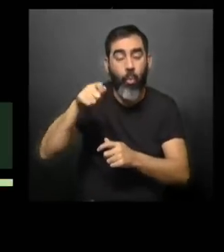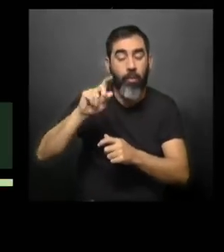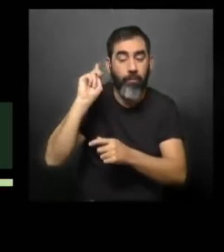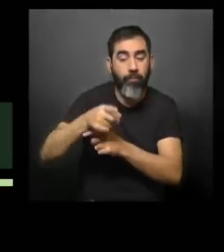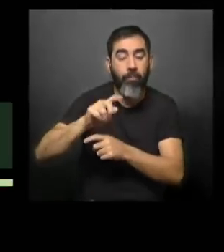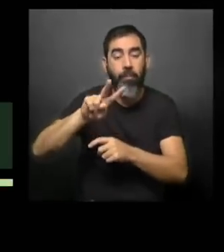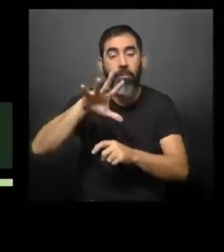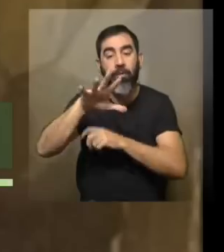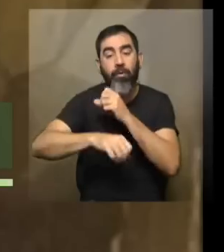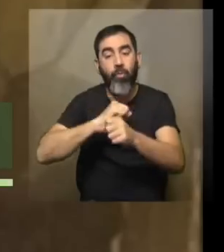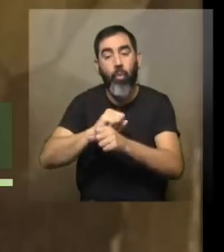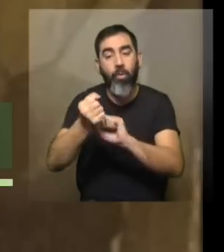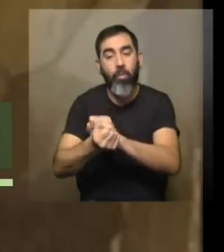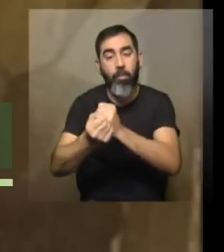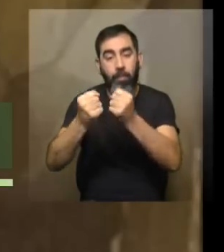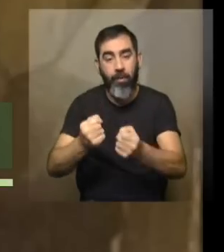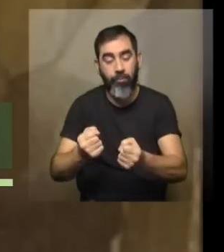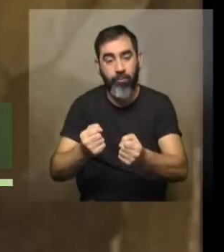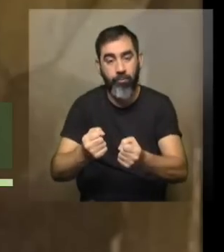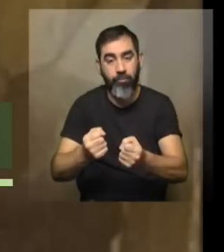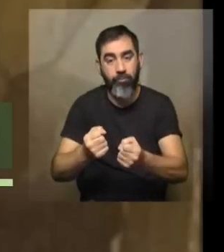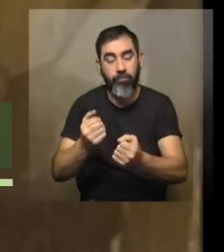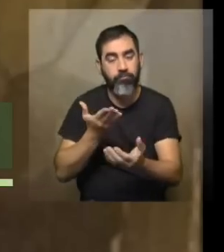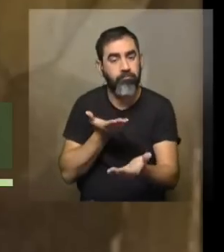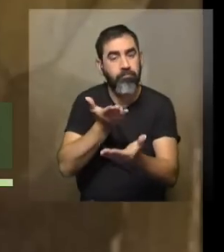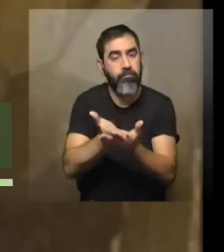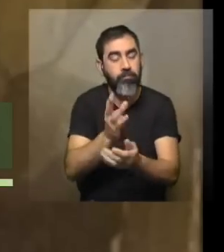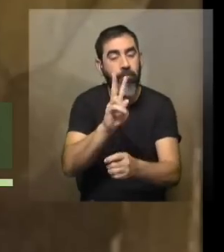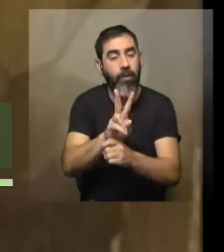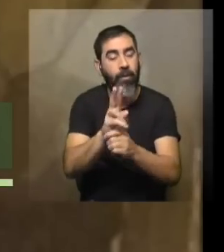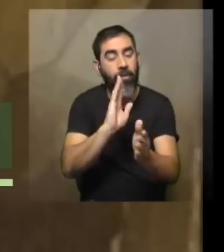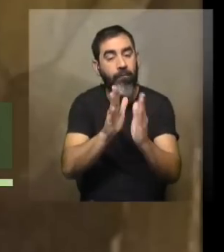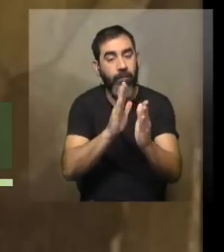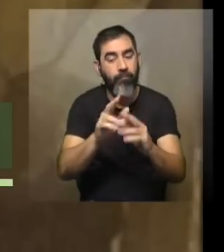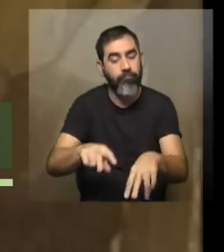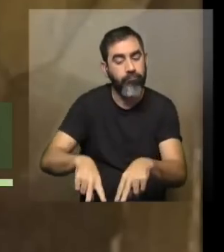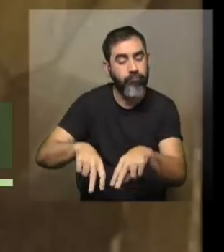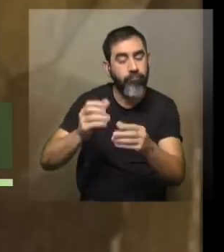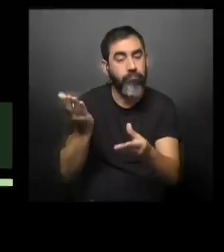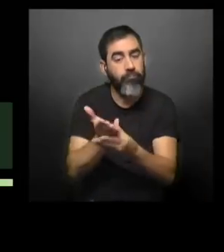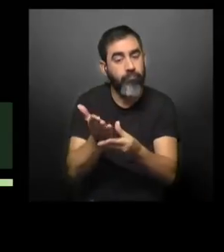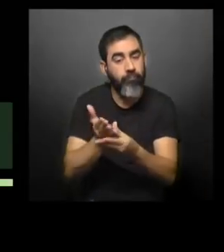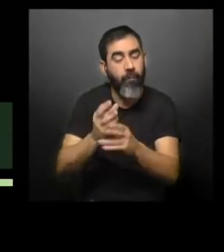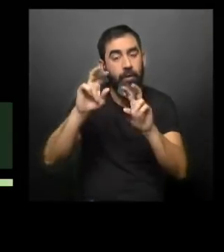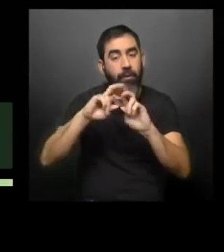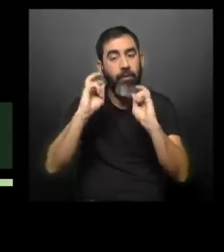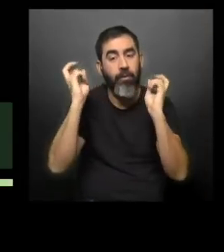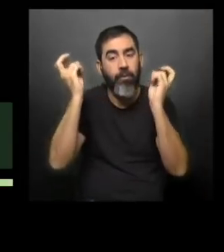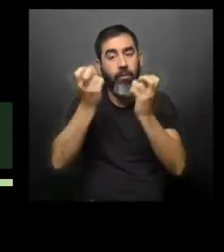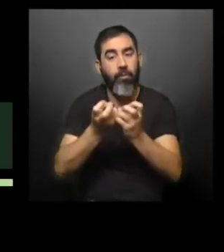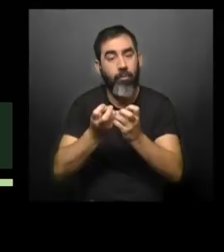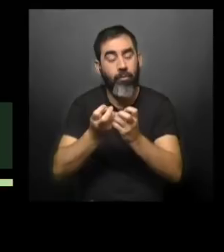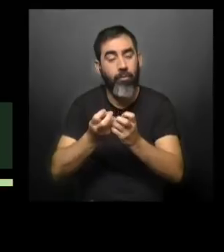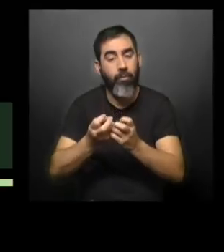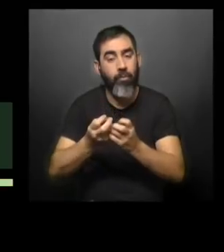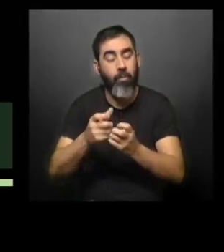a 25 años de penitenciaría por este crimen lo que fue apelado por las defensas tras analizar el expediente el tribunal integrado por los ministros